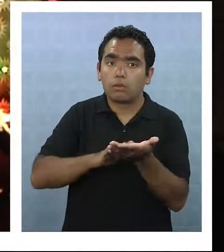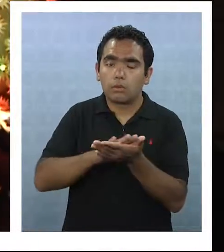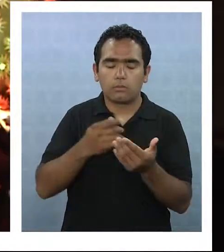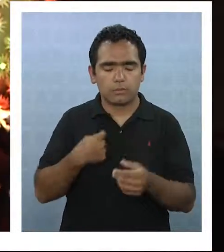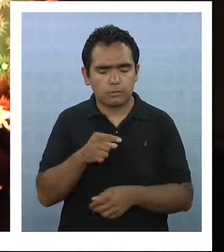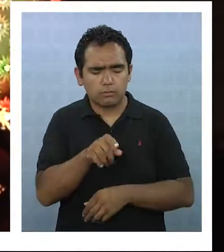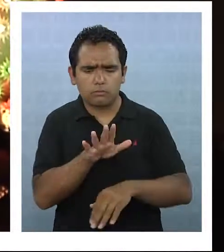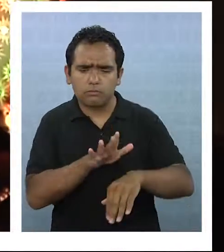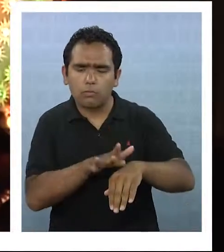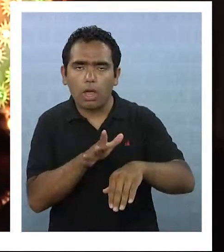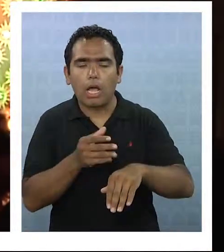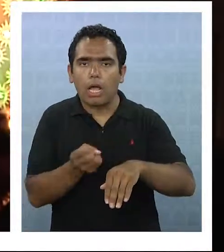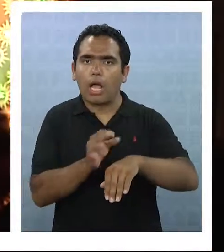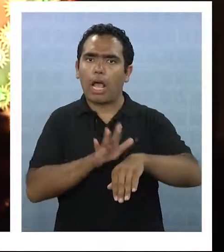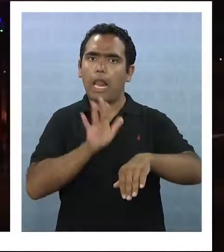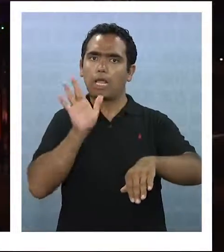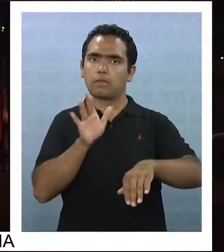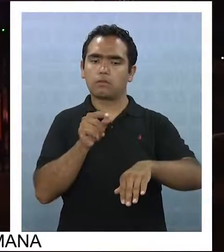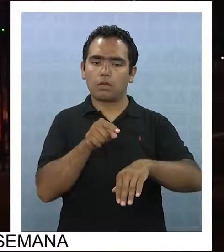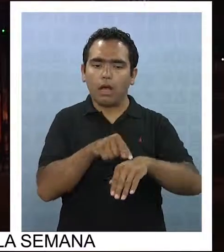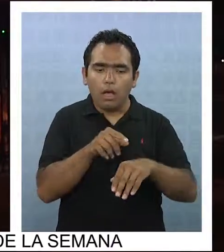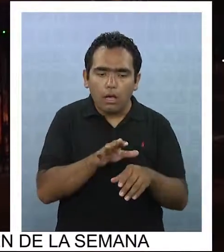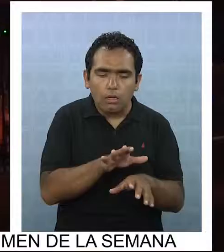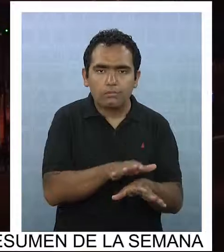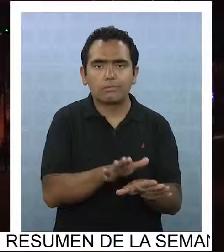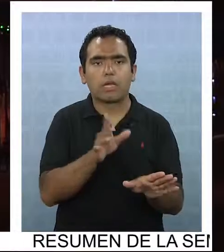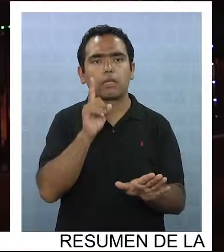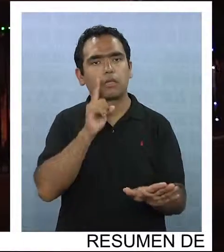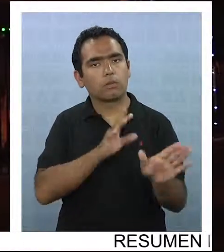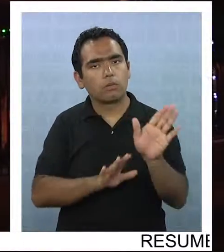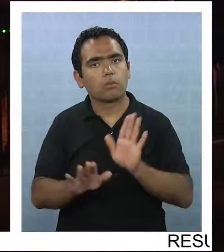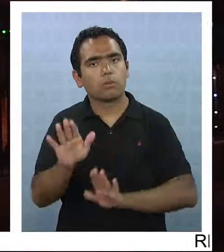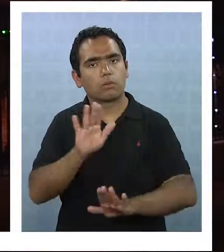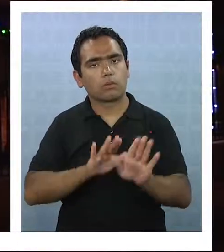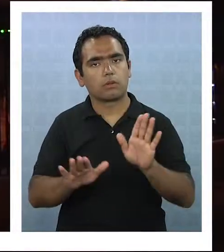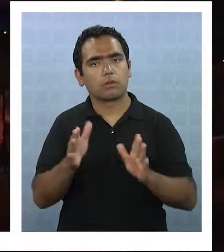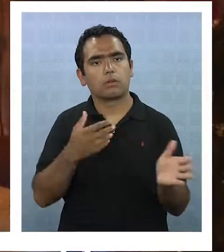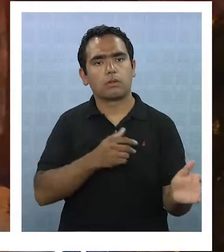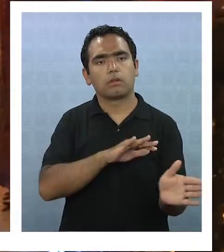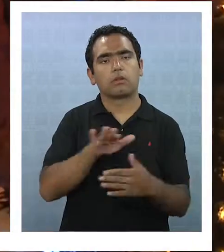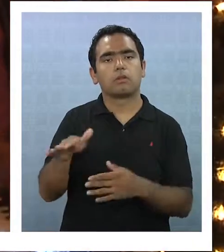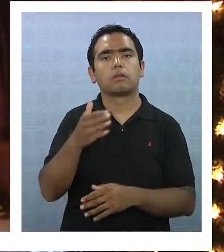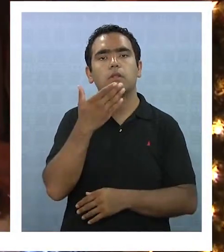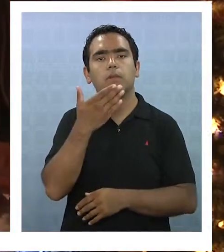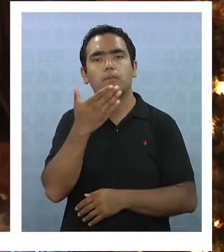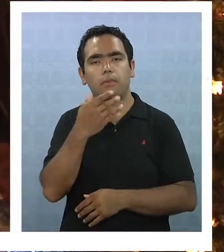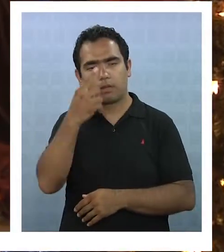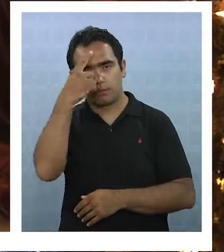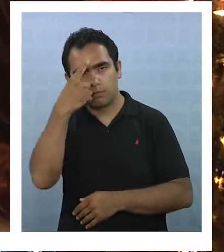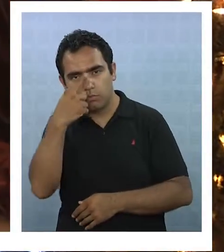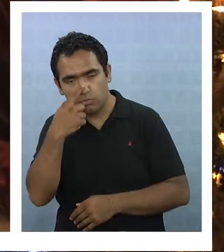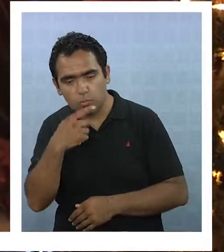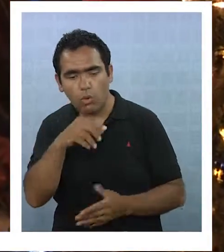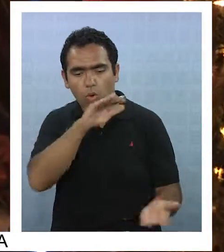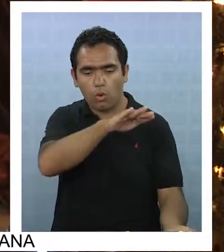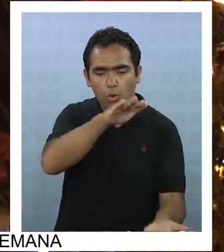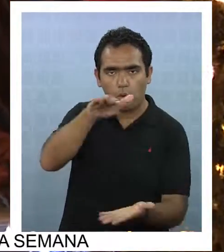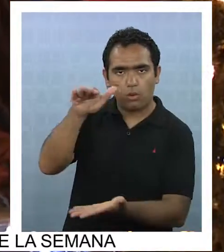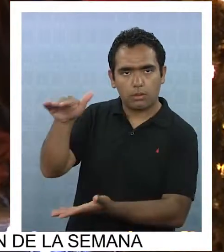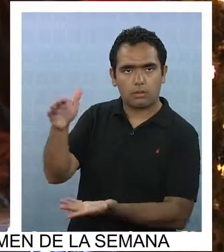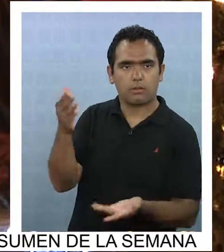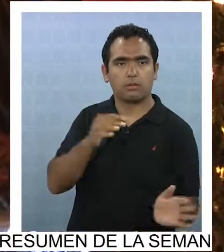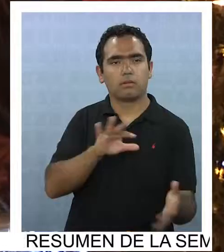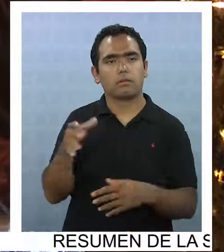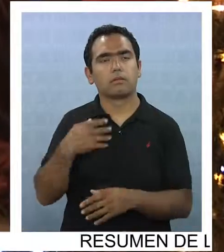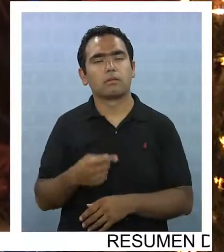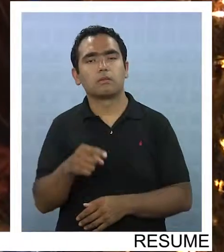eléctricos para evitar incendios, similar riesgos que se produce por la quema del año viejo o monos cuando están cerca de las viviendas. Acá